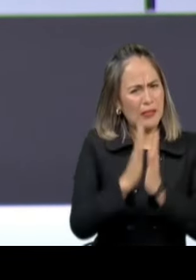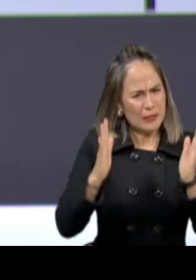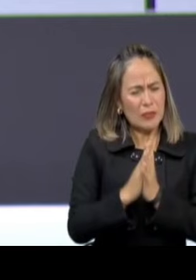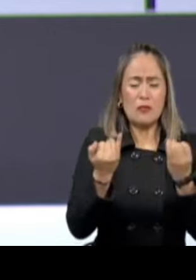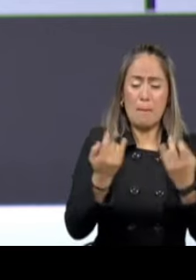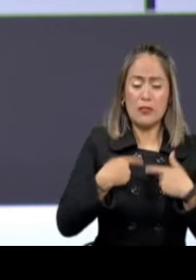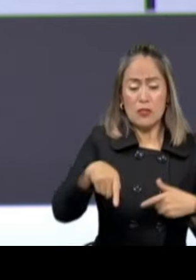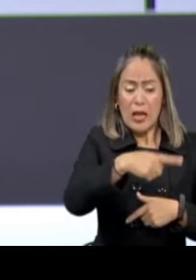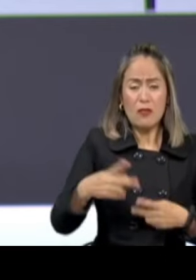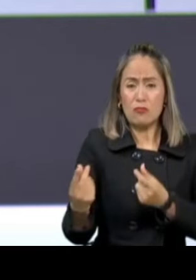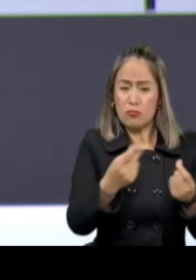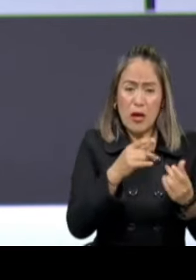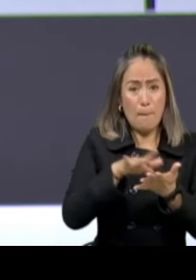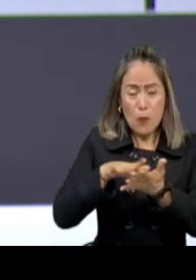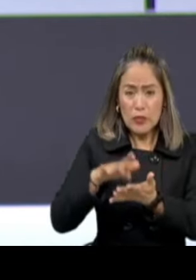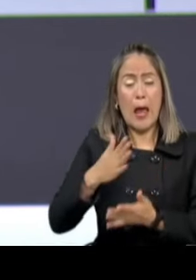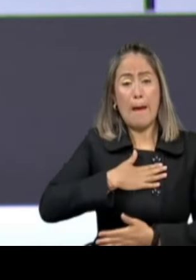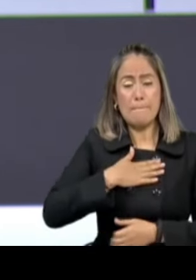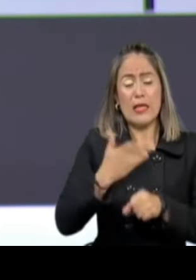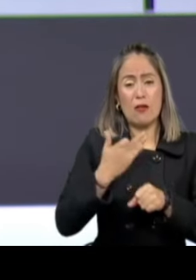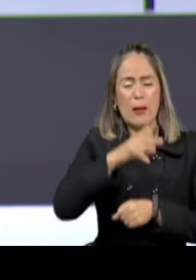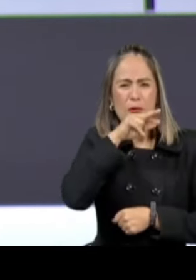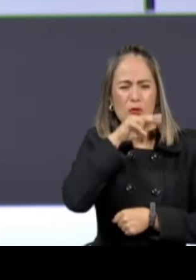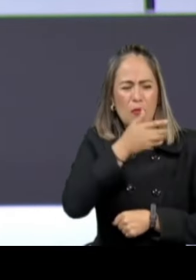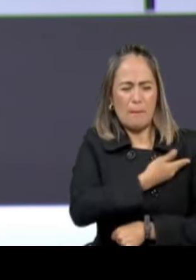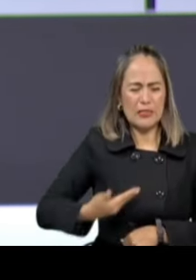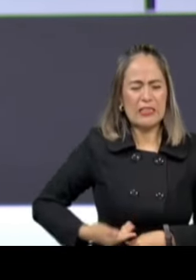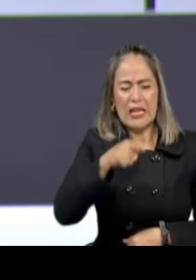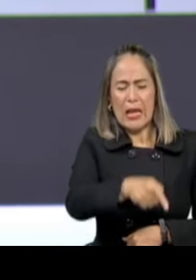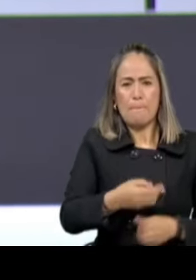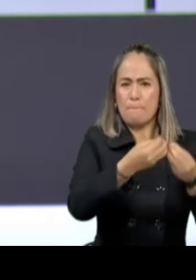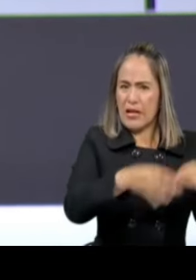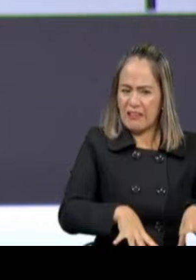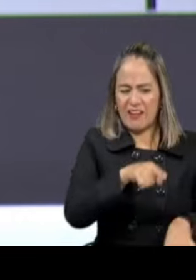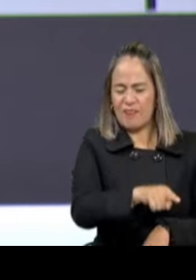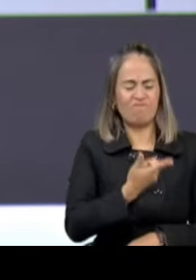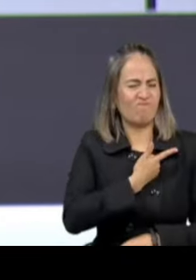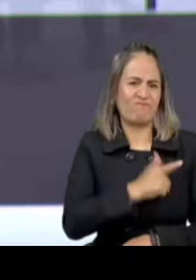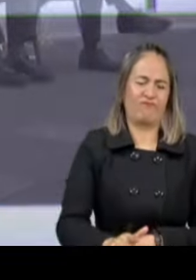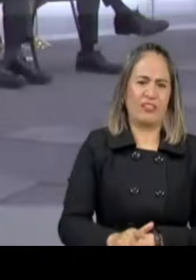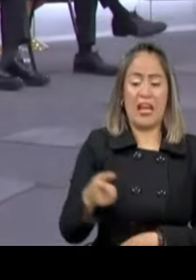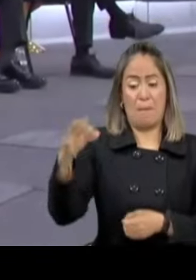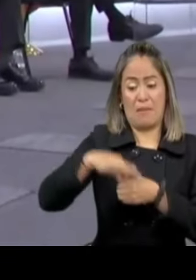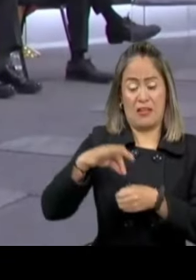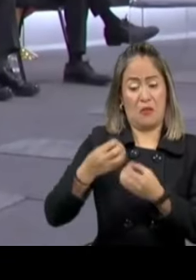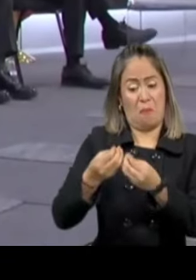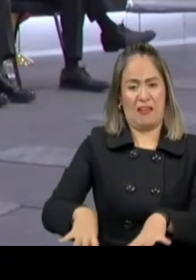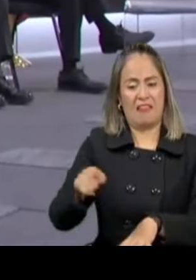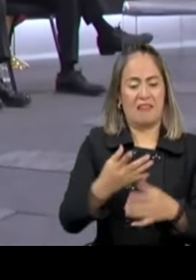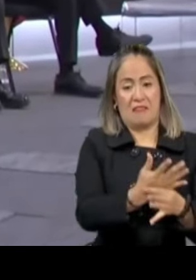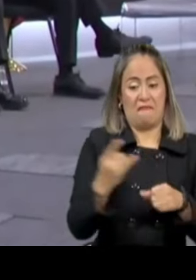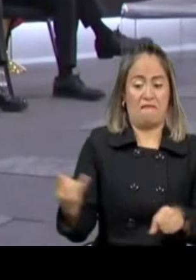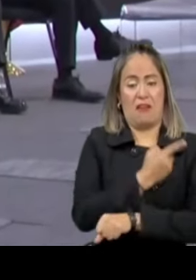demócratas me preocupa que el presidente de la república ha sido un mal perdedor cuando ha perdido una elección señala fraude y hasta